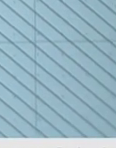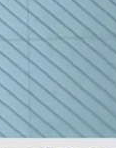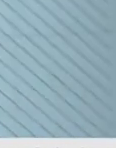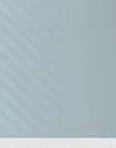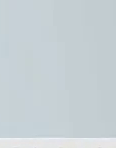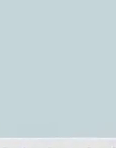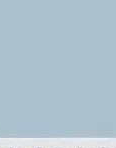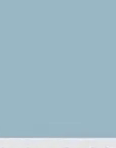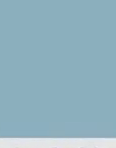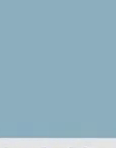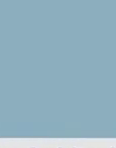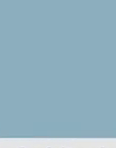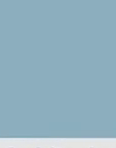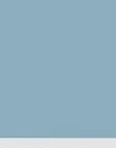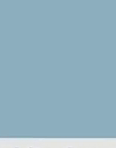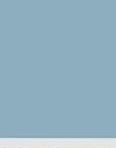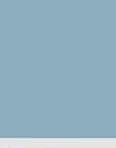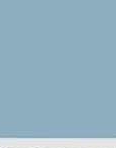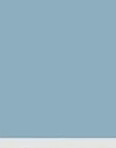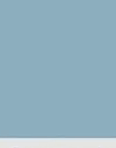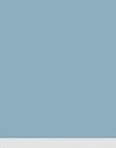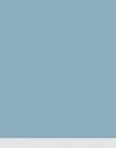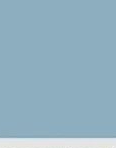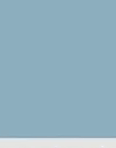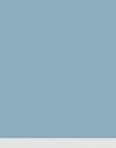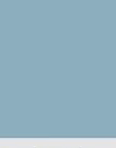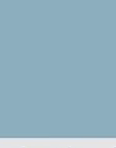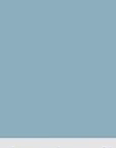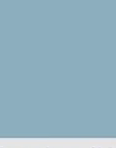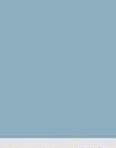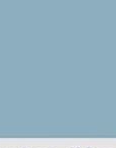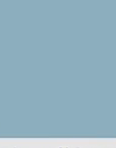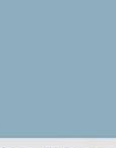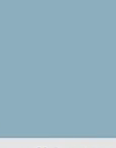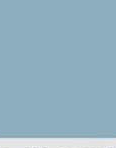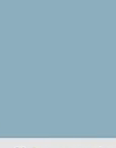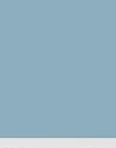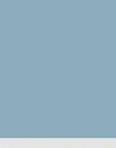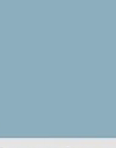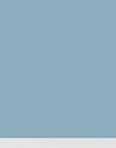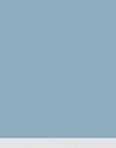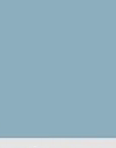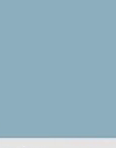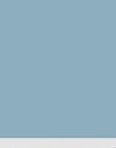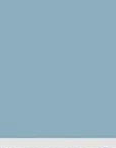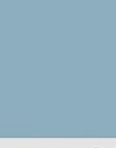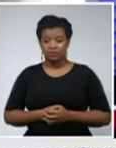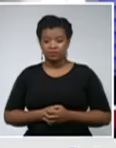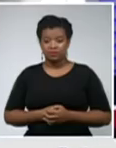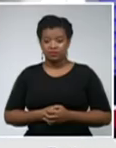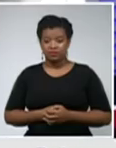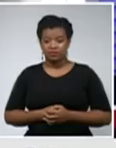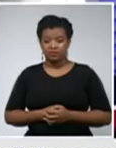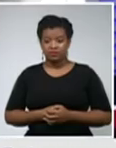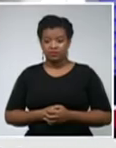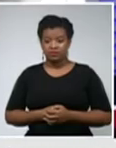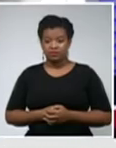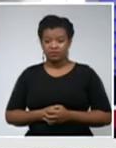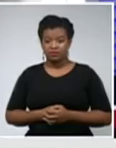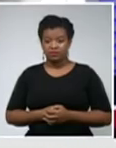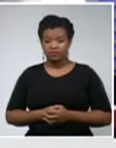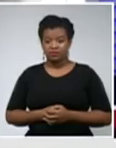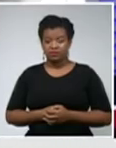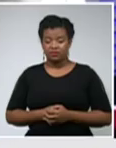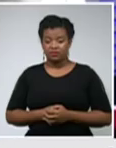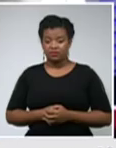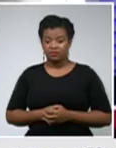rodean. Cuidarnos, amarnos, vivir, aportar con una nueva sonrisa. Y de